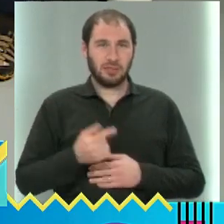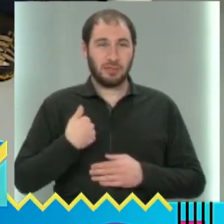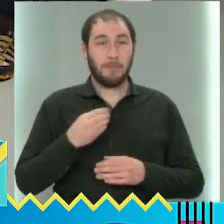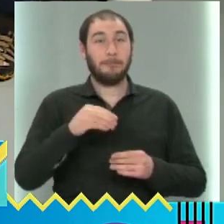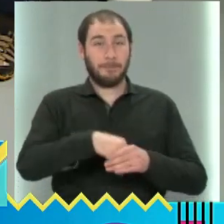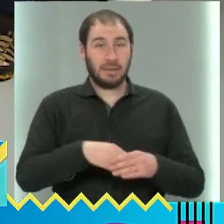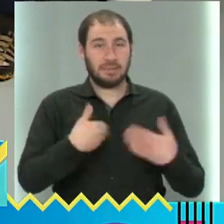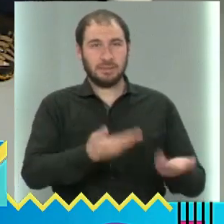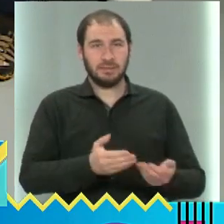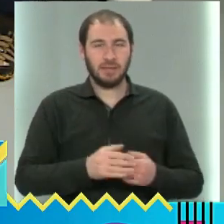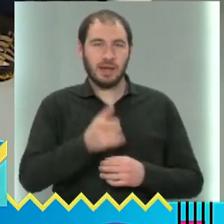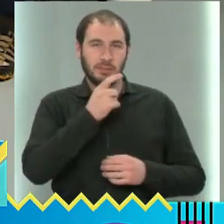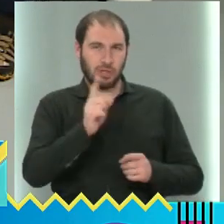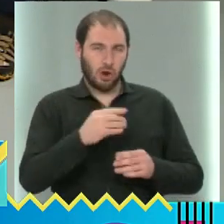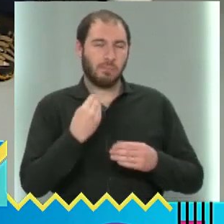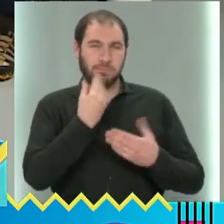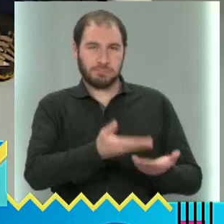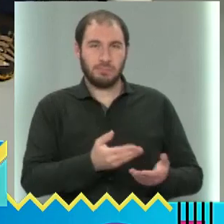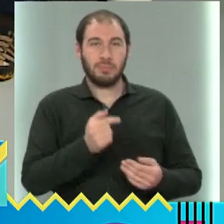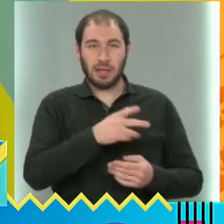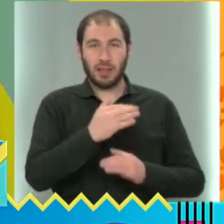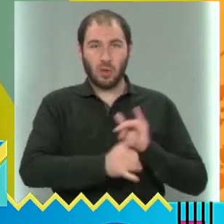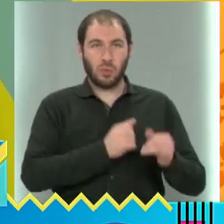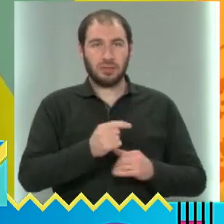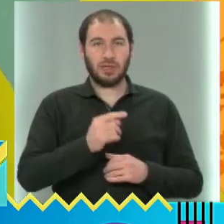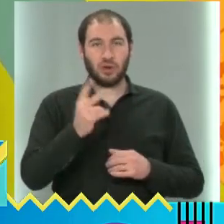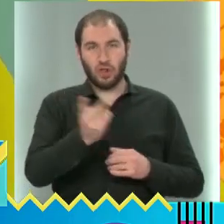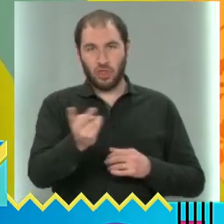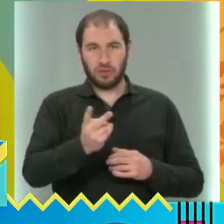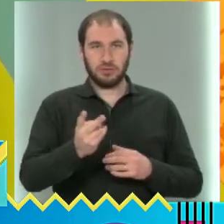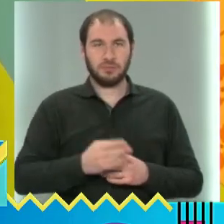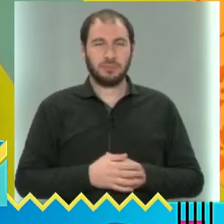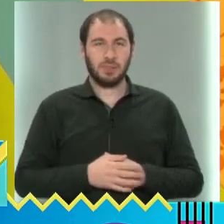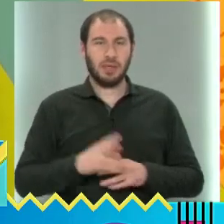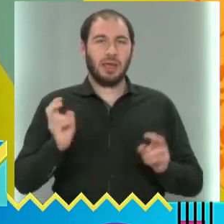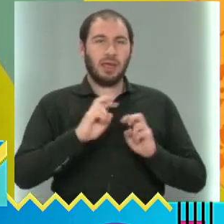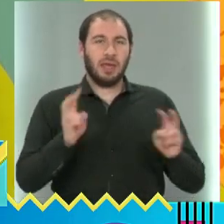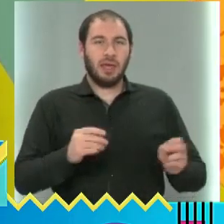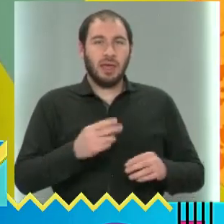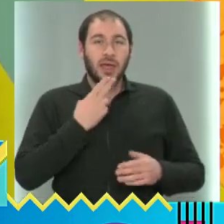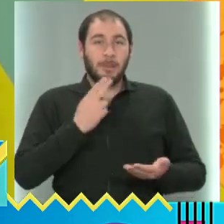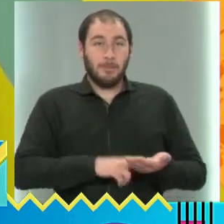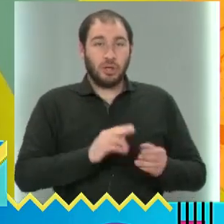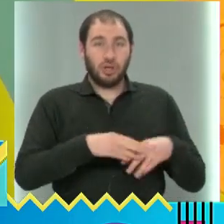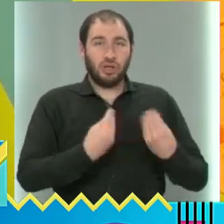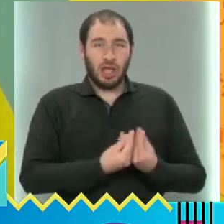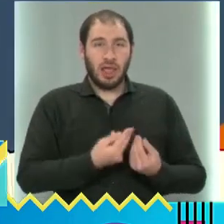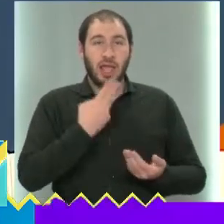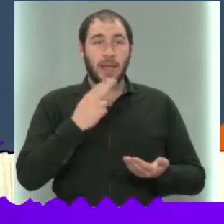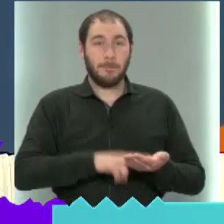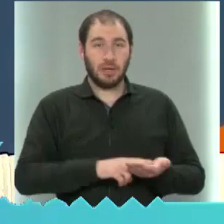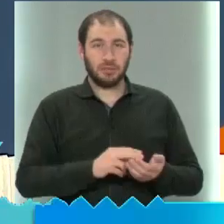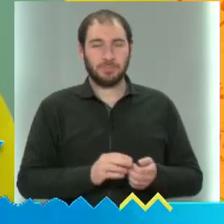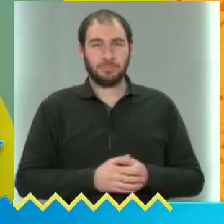aportar, justamente, no contestarle, aportar a lo que estaba diciendo tanto Enrique como Alfredo respecto a la presión tributaria. Creo que la presión tributaria